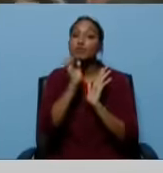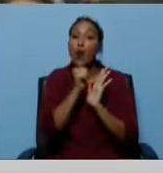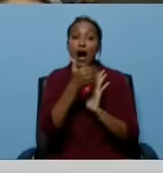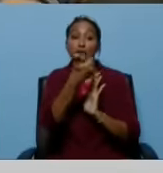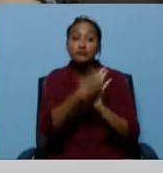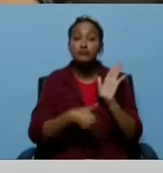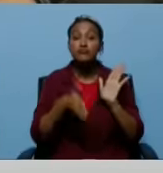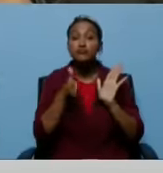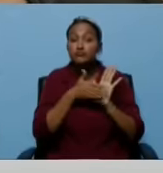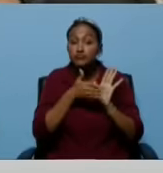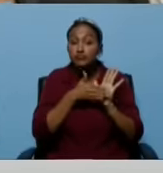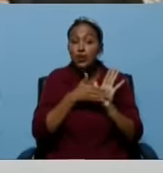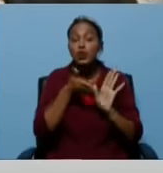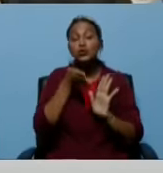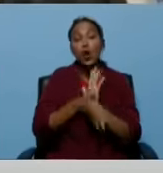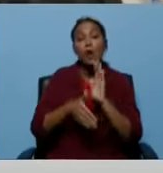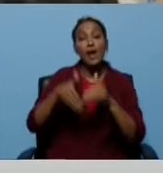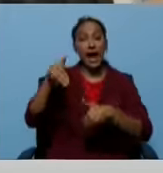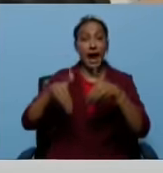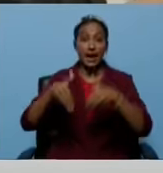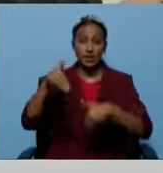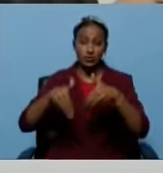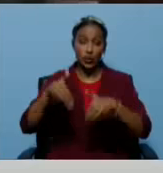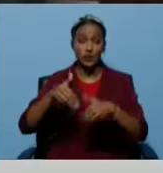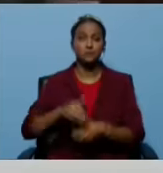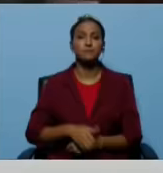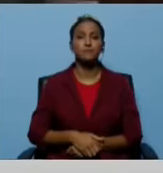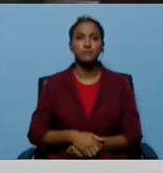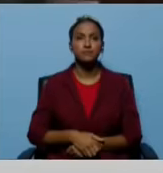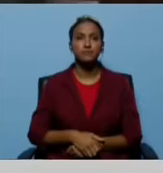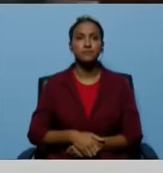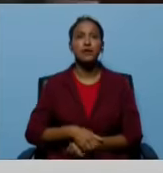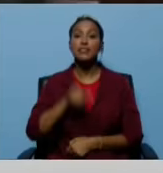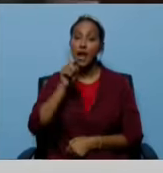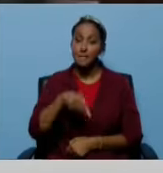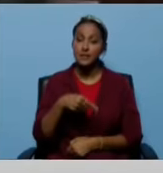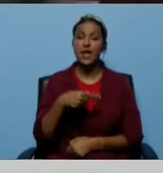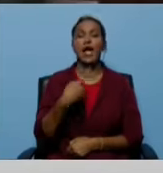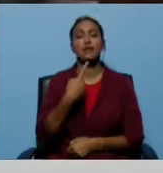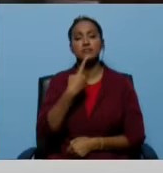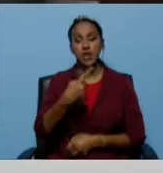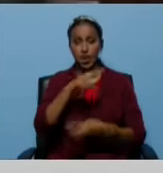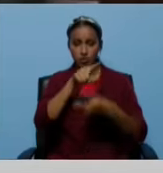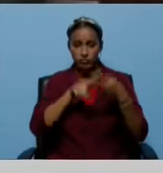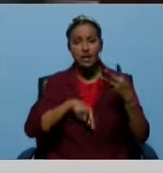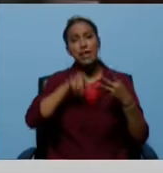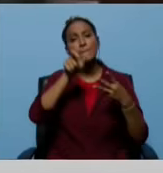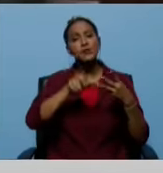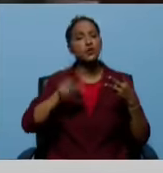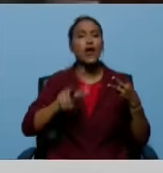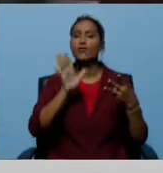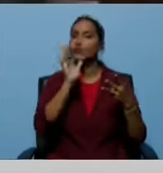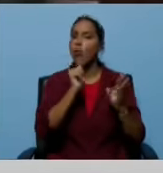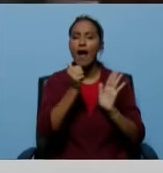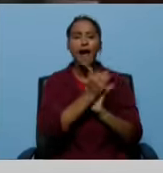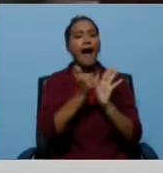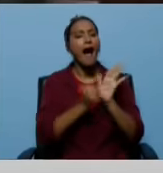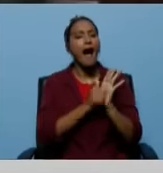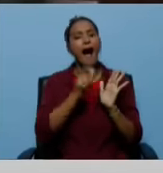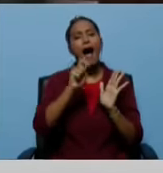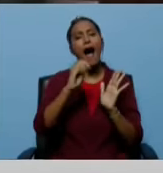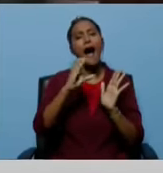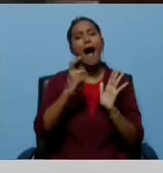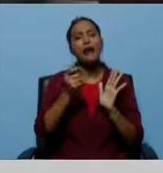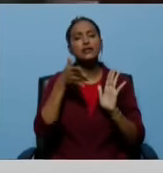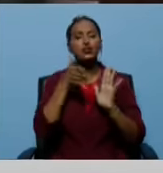referida a este proceso electoral. En tal sentido, manifestaron que no tienen actas de escrutinio de los testigos de las